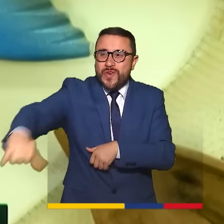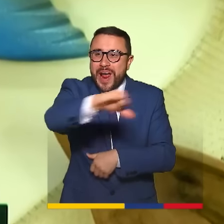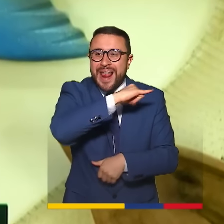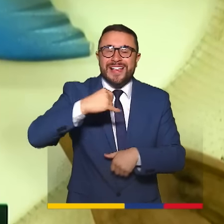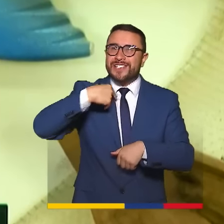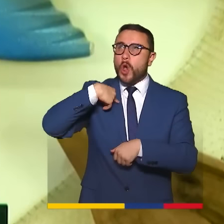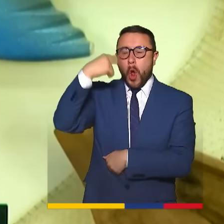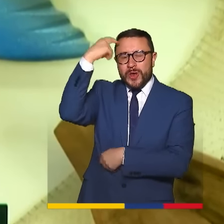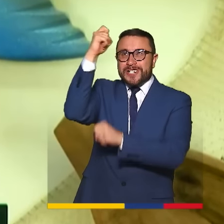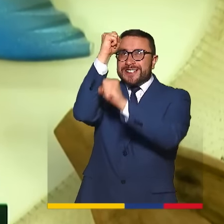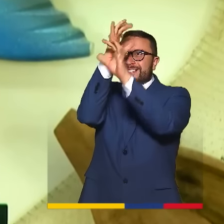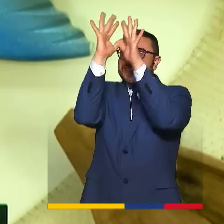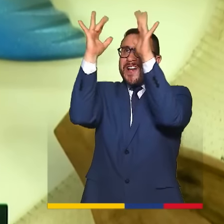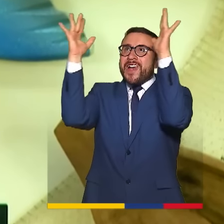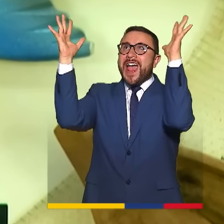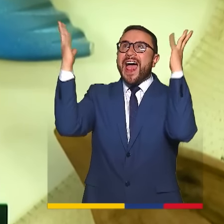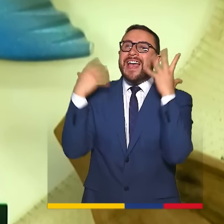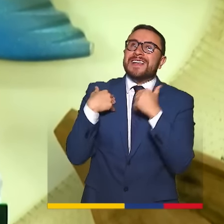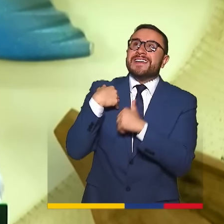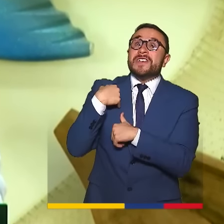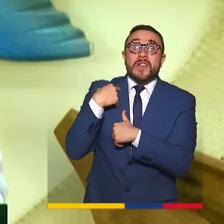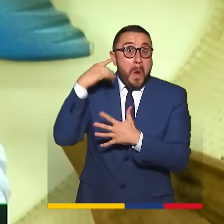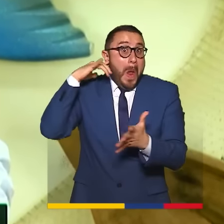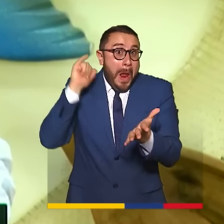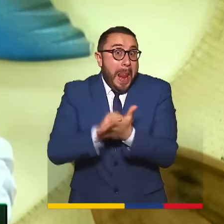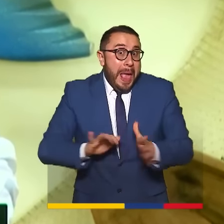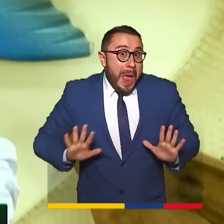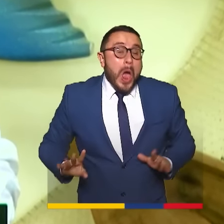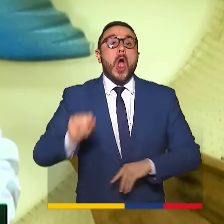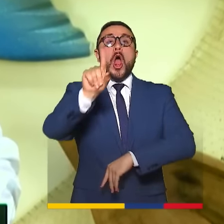logré, 11,5 millones de Quijotes,